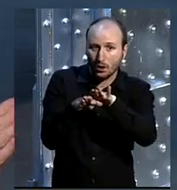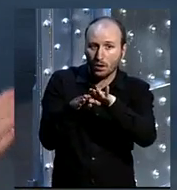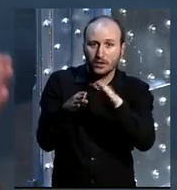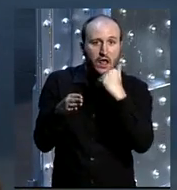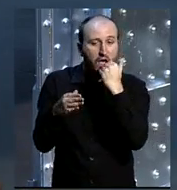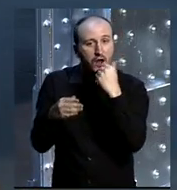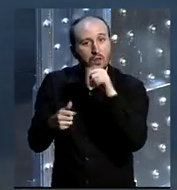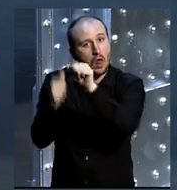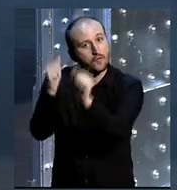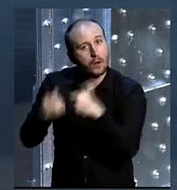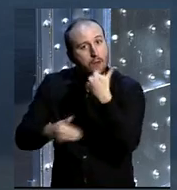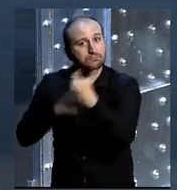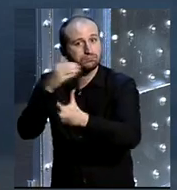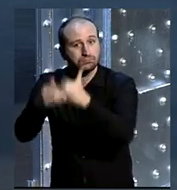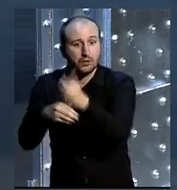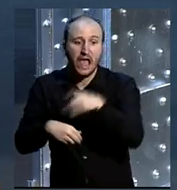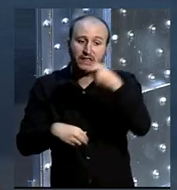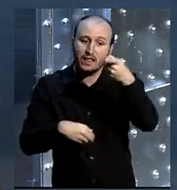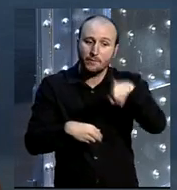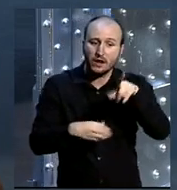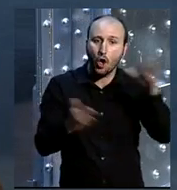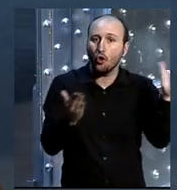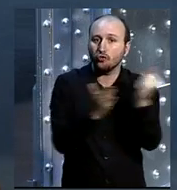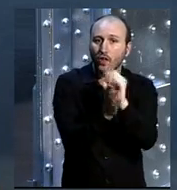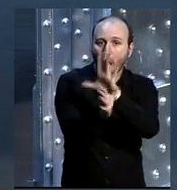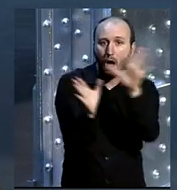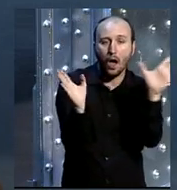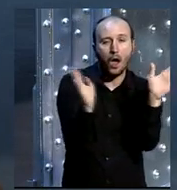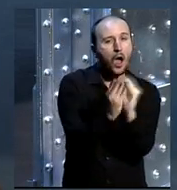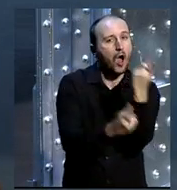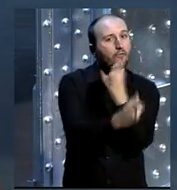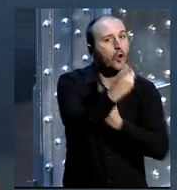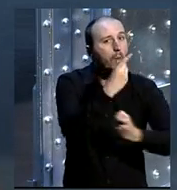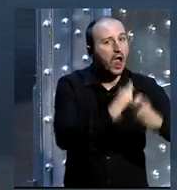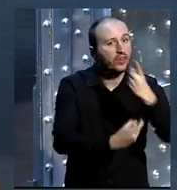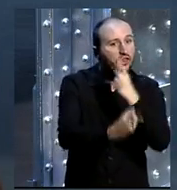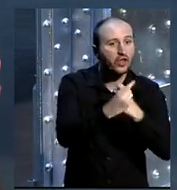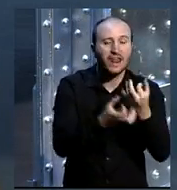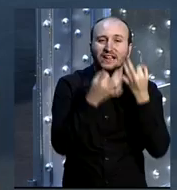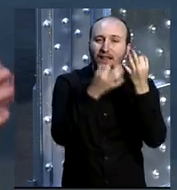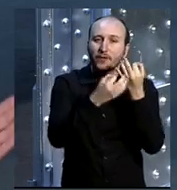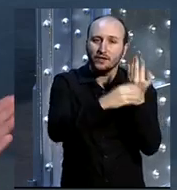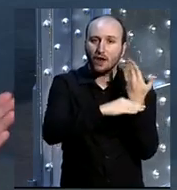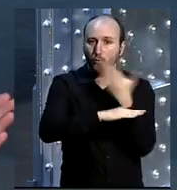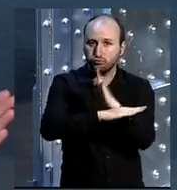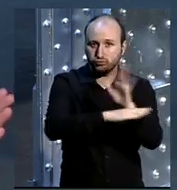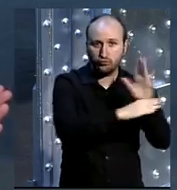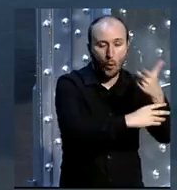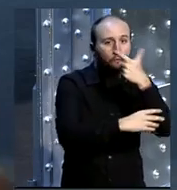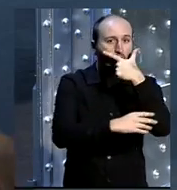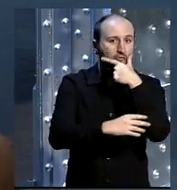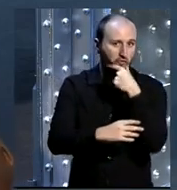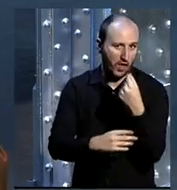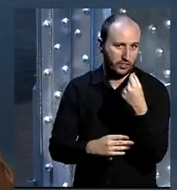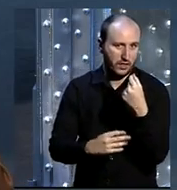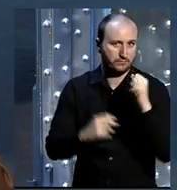constante, y simplificar bastante la información que se ofrece al usuario antes